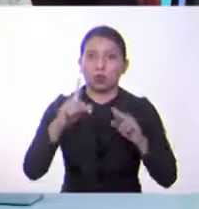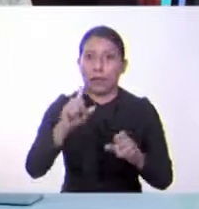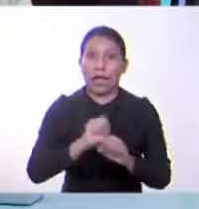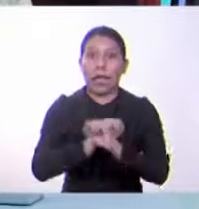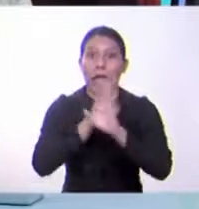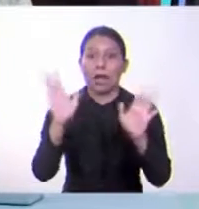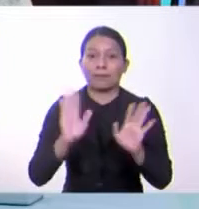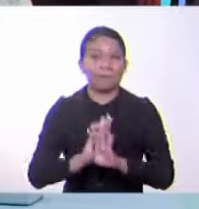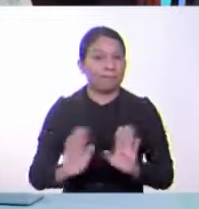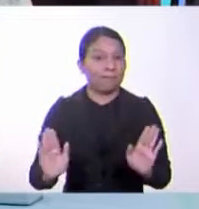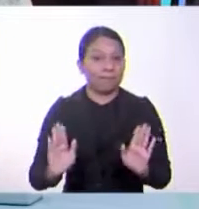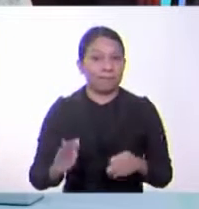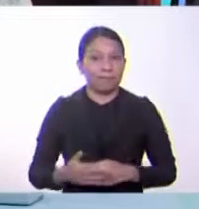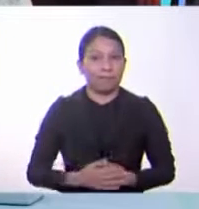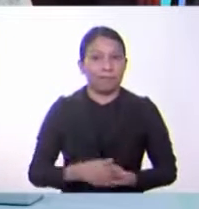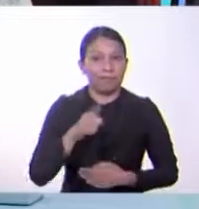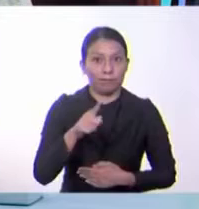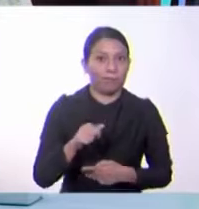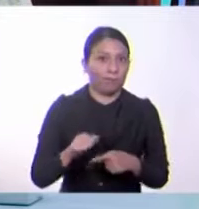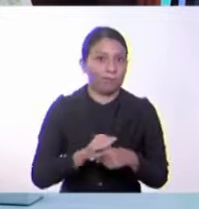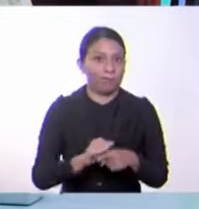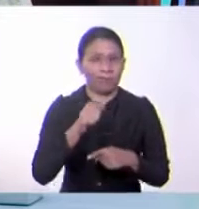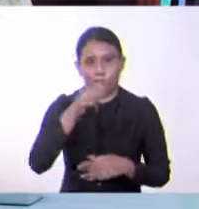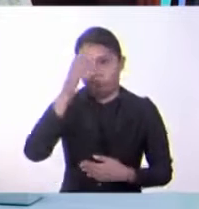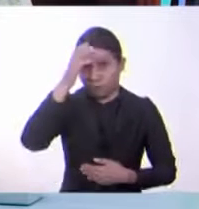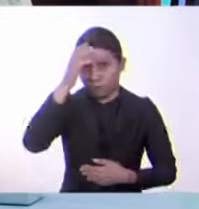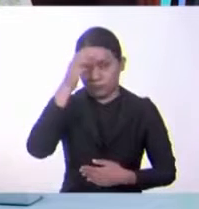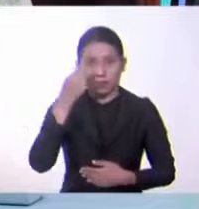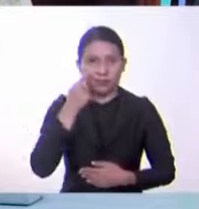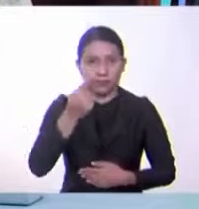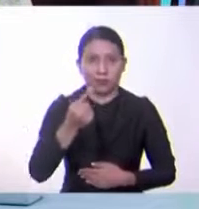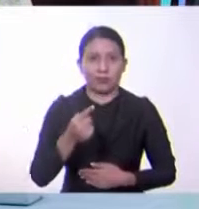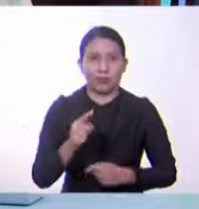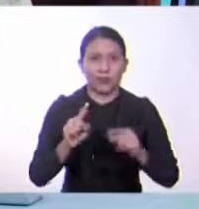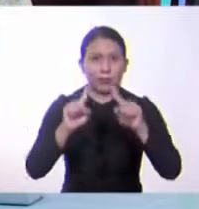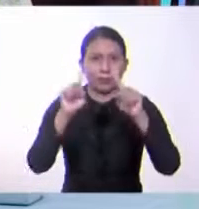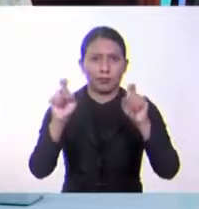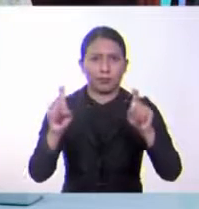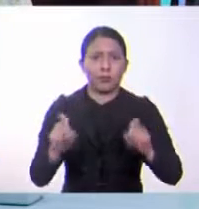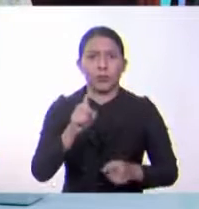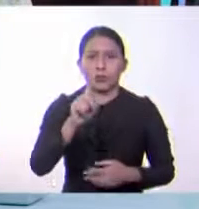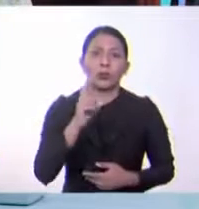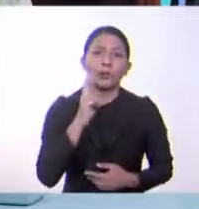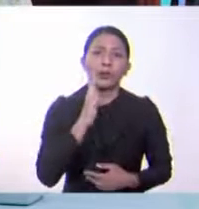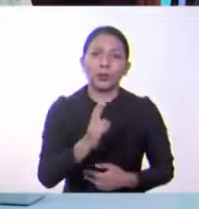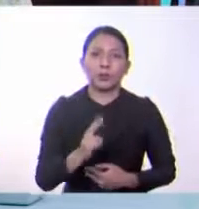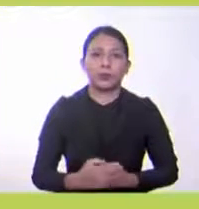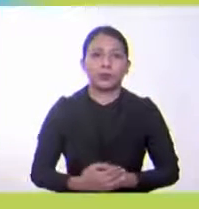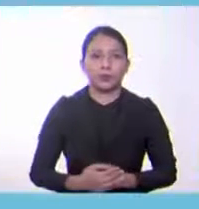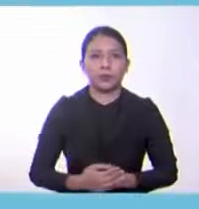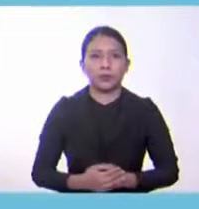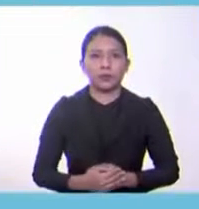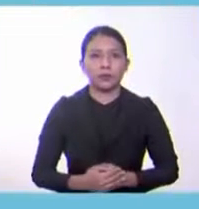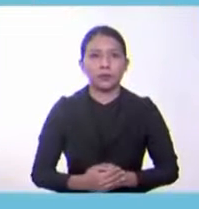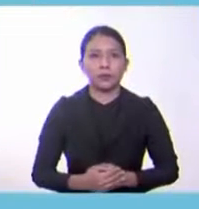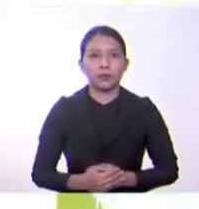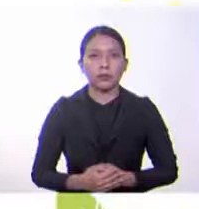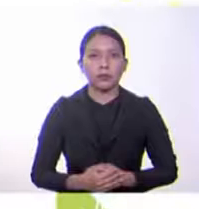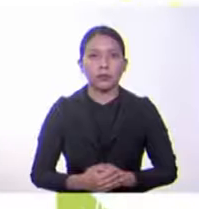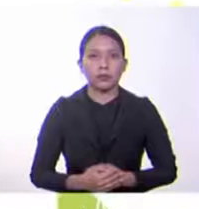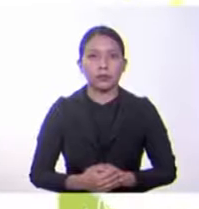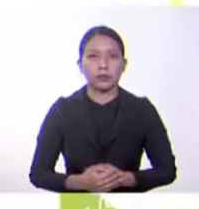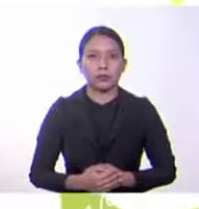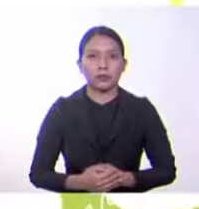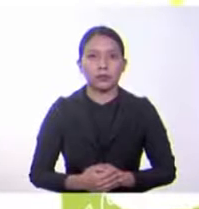turno para que pongas a prueba tus conocimientos. Veamos si puedes responder las siguientes preguntas.